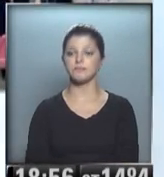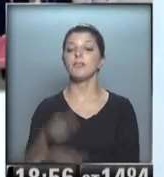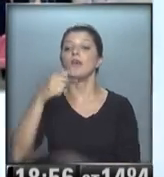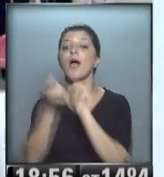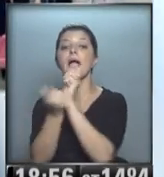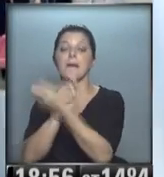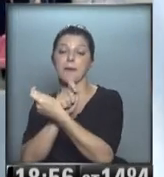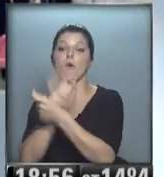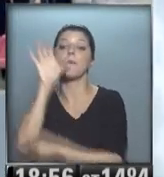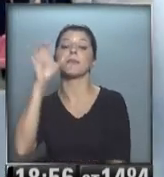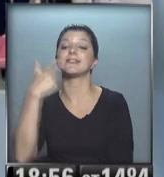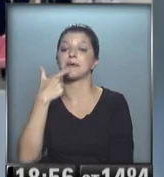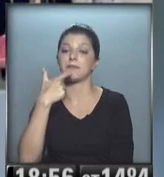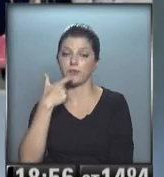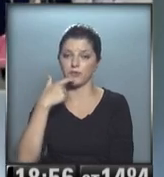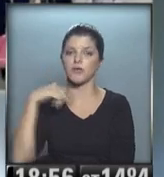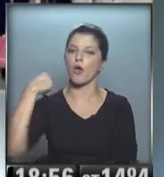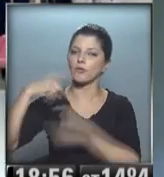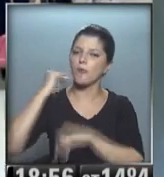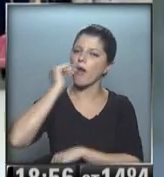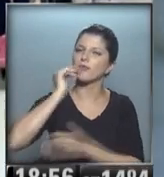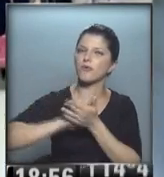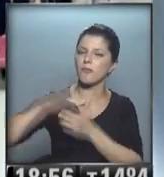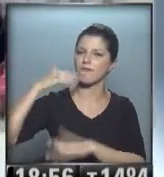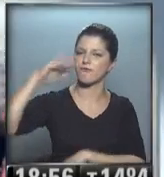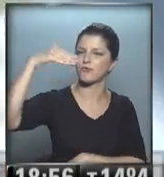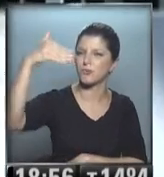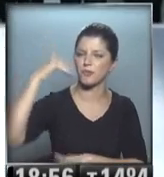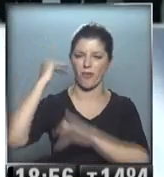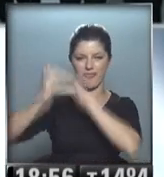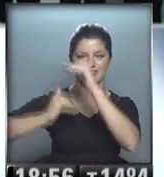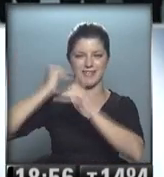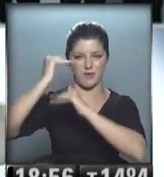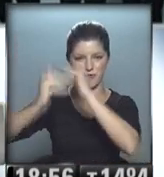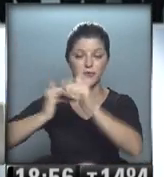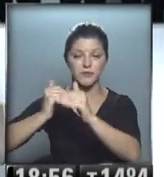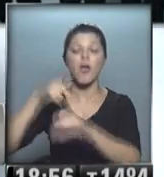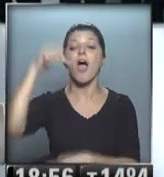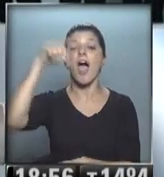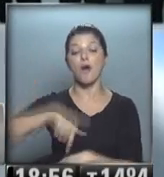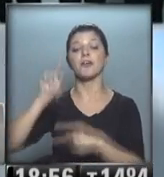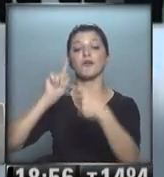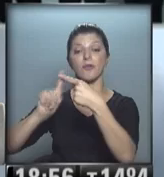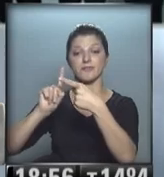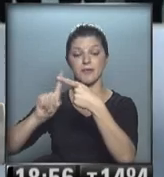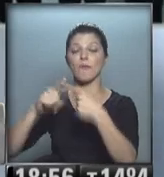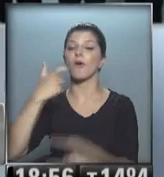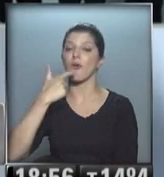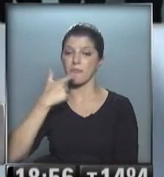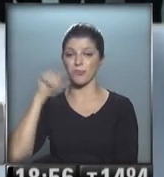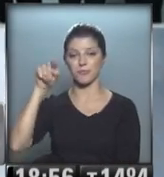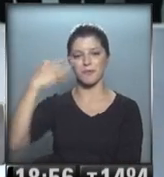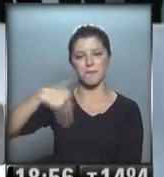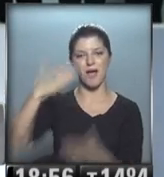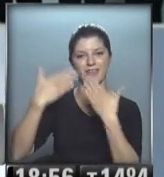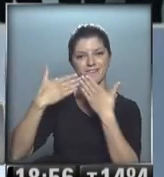Mendoza, seguimos hablando de futuro, de desarrollo, de más Argentina en este caso. Tomamos contacto con la ciudad de Mendoza porque allí se inaugura el